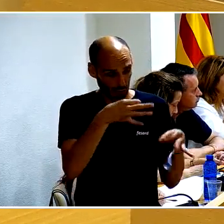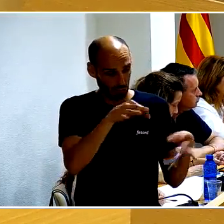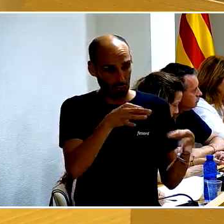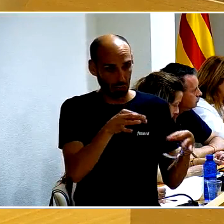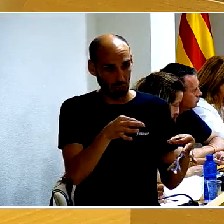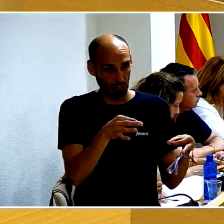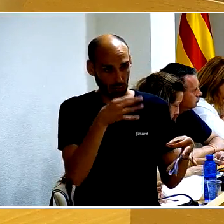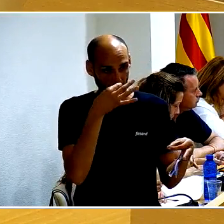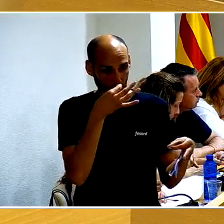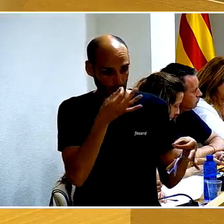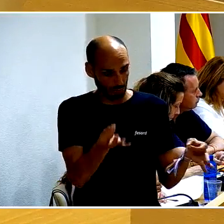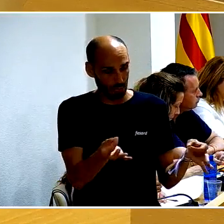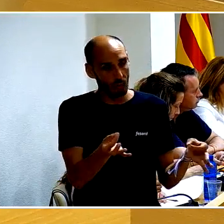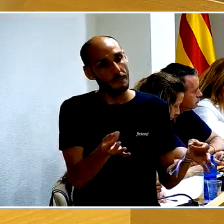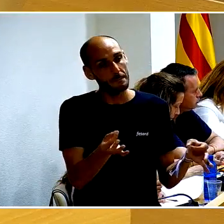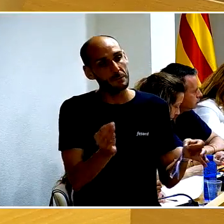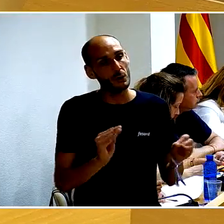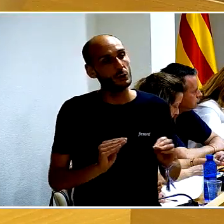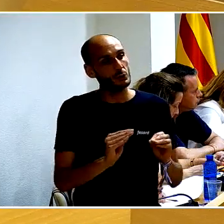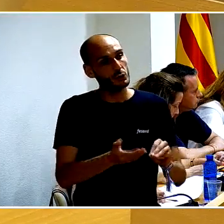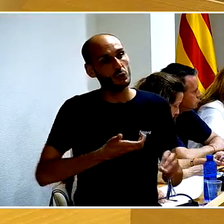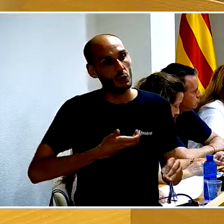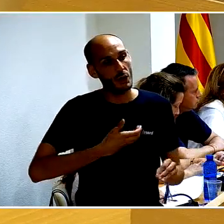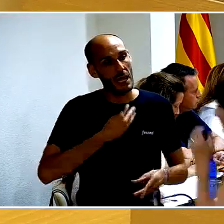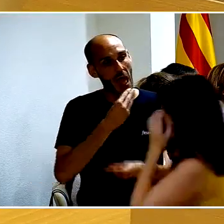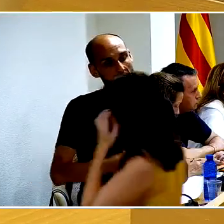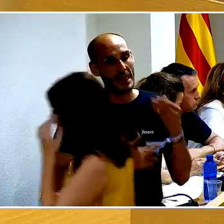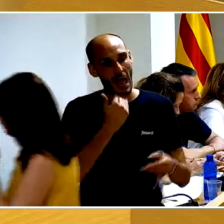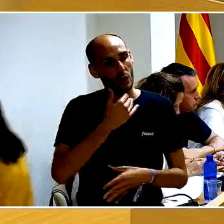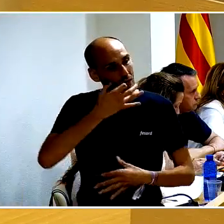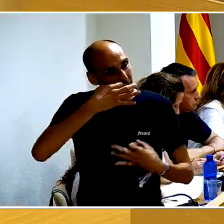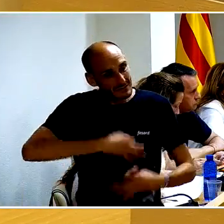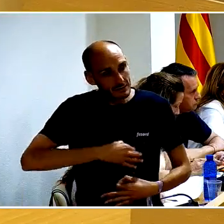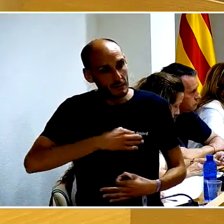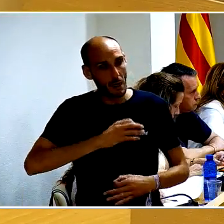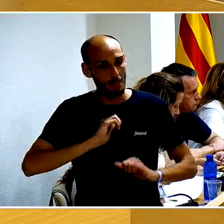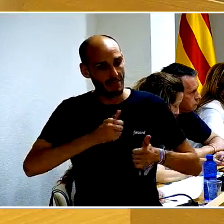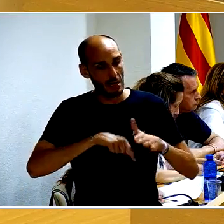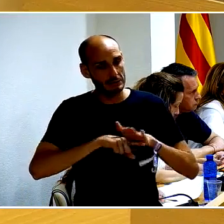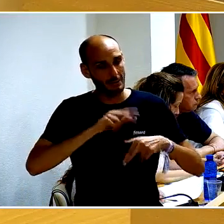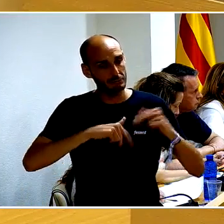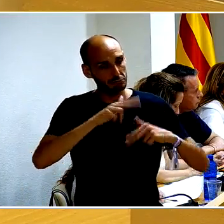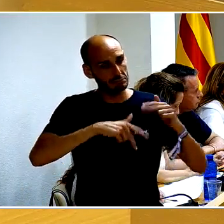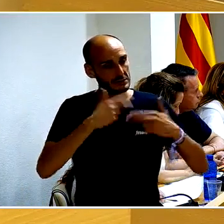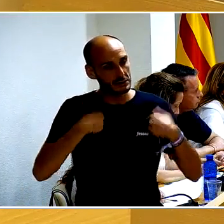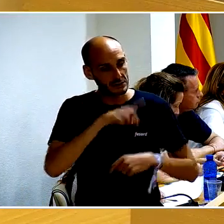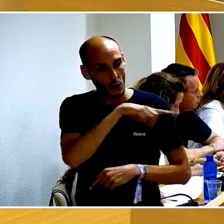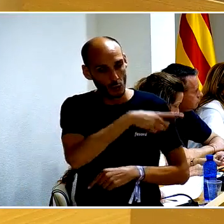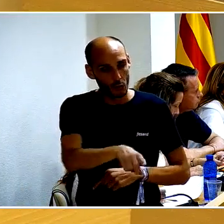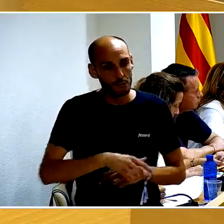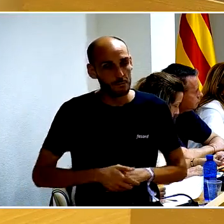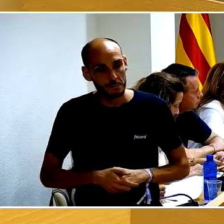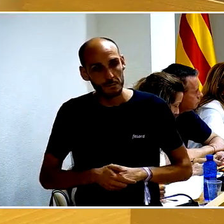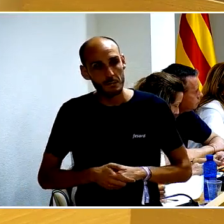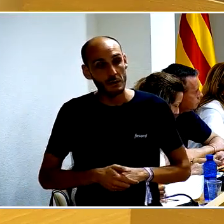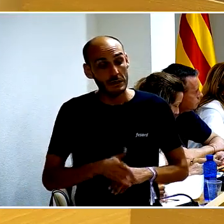desde su concejalía, se ha hecho de verdad algo para que se inicien los trámites para la construcción de un nuevo colegio. Y si esta es